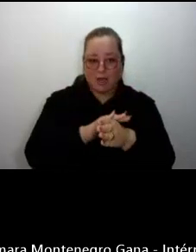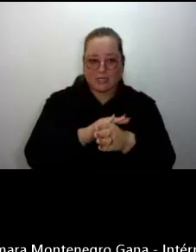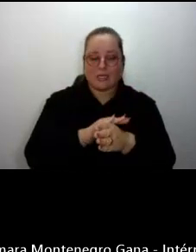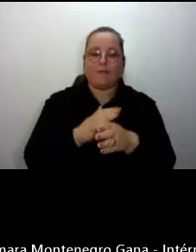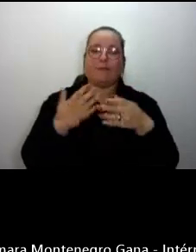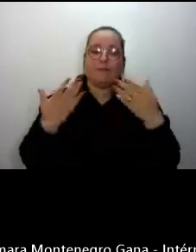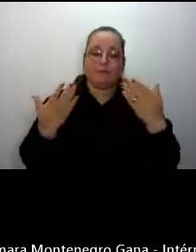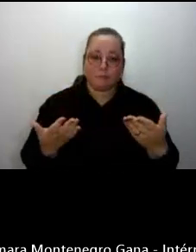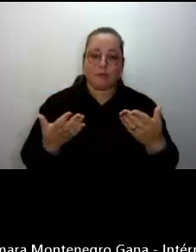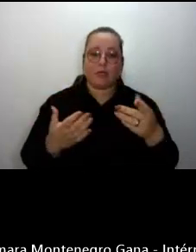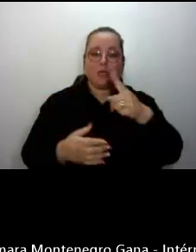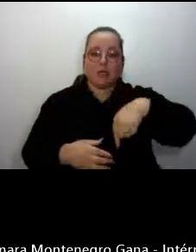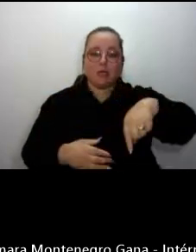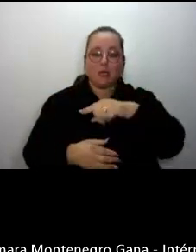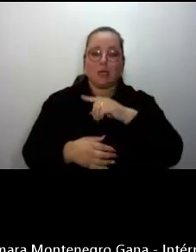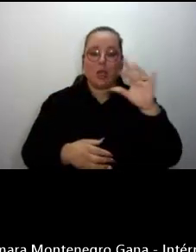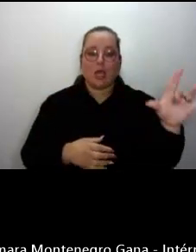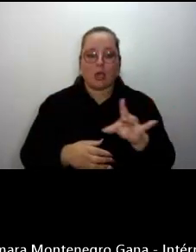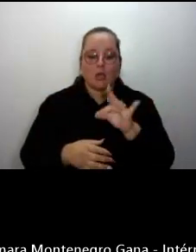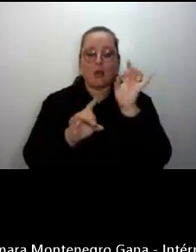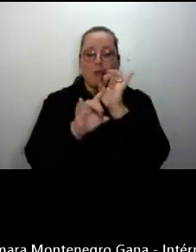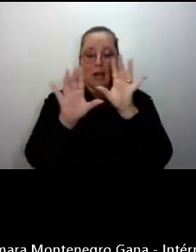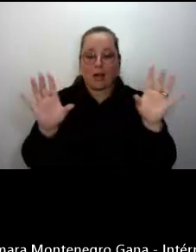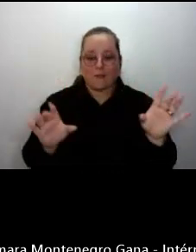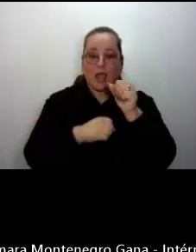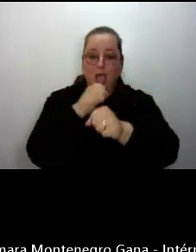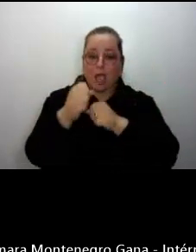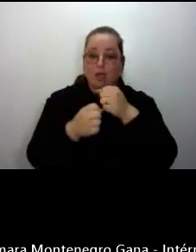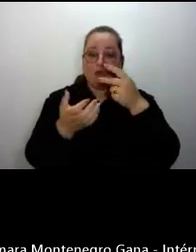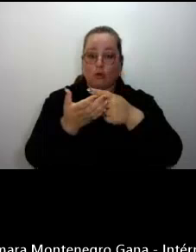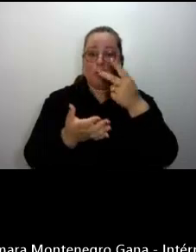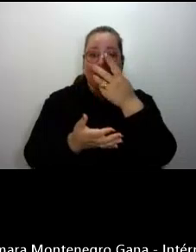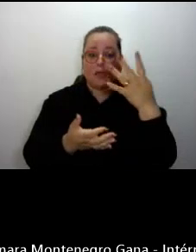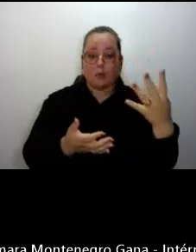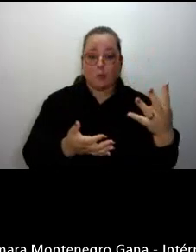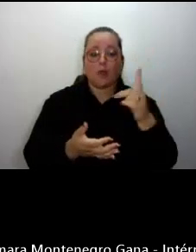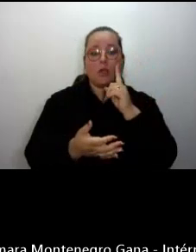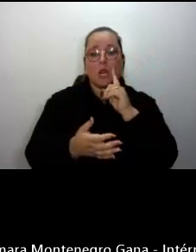tanto, encontramos muy necesario clarificar que el año 2024 existieron